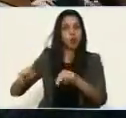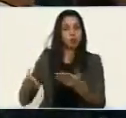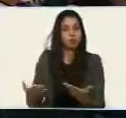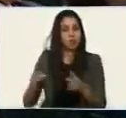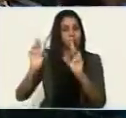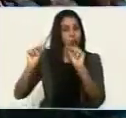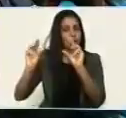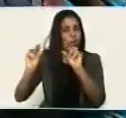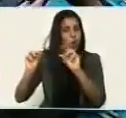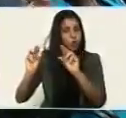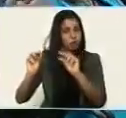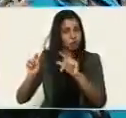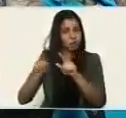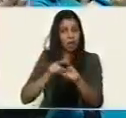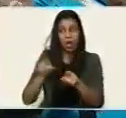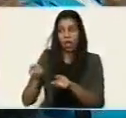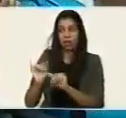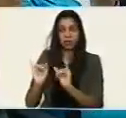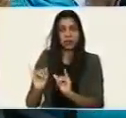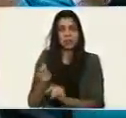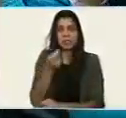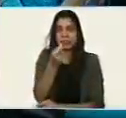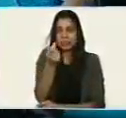ninguno de sus enviados.